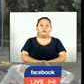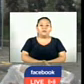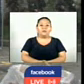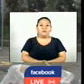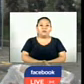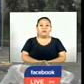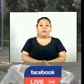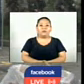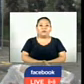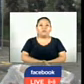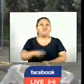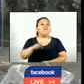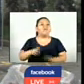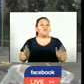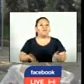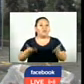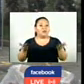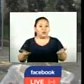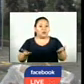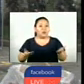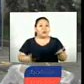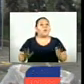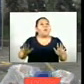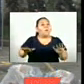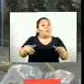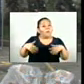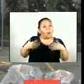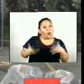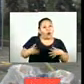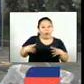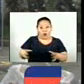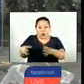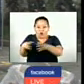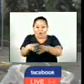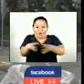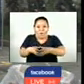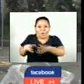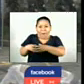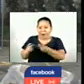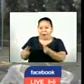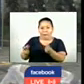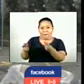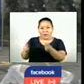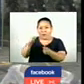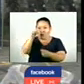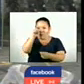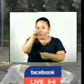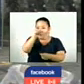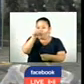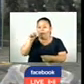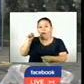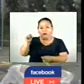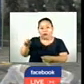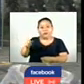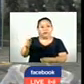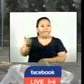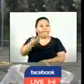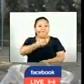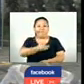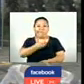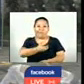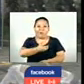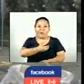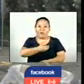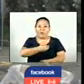Esto lo realizaremos porque sabemos que las redes de distribución de droga son las que están provocando una gran